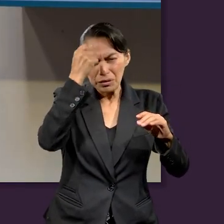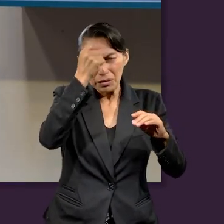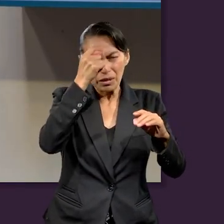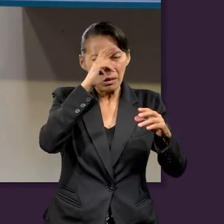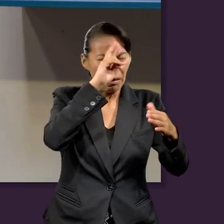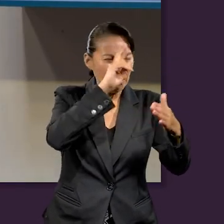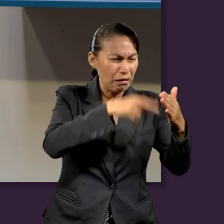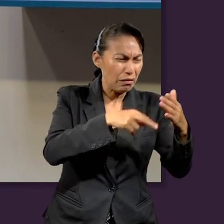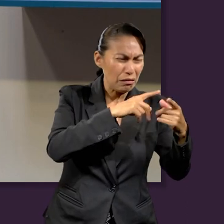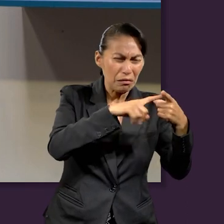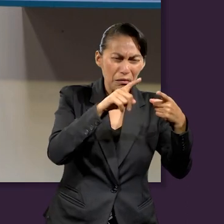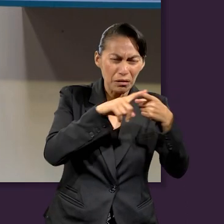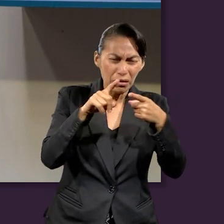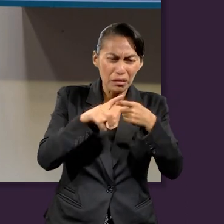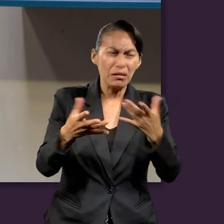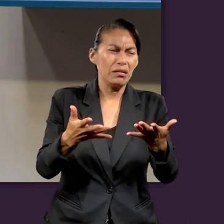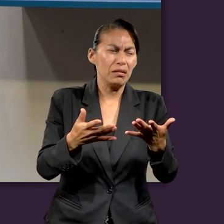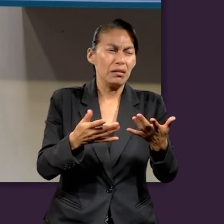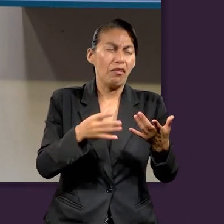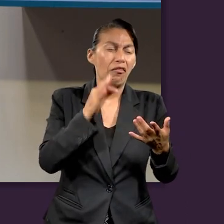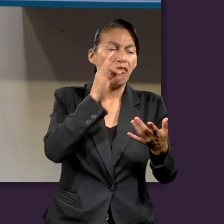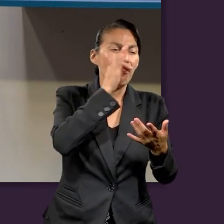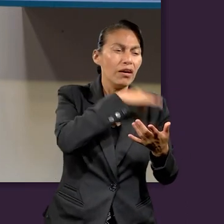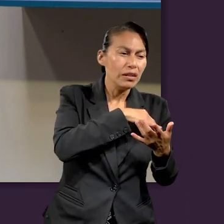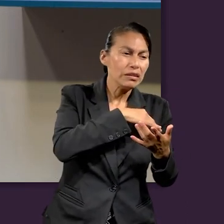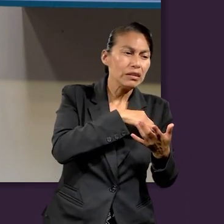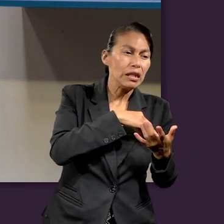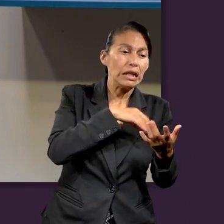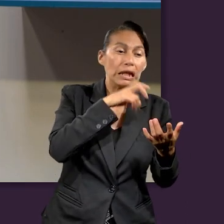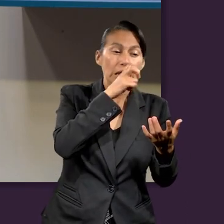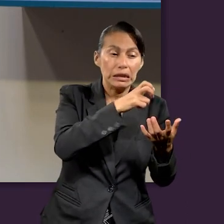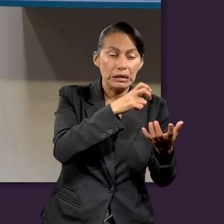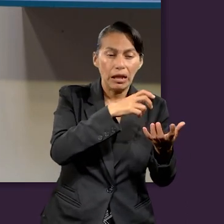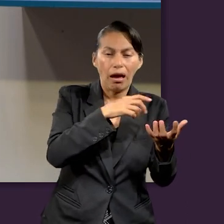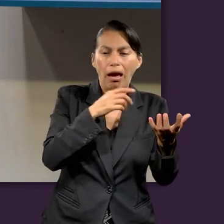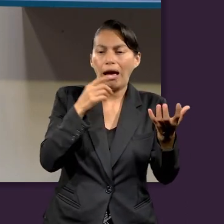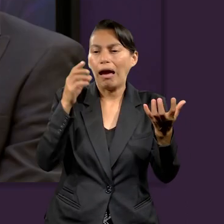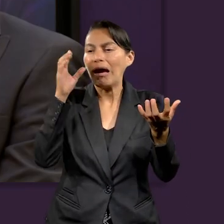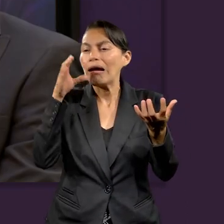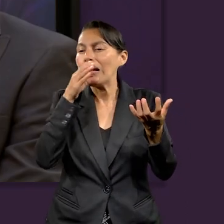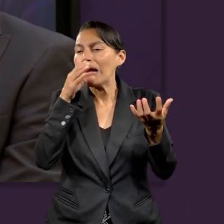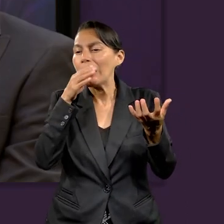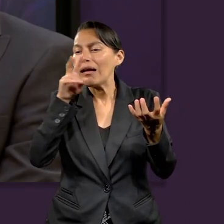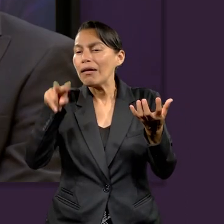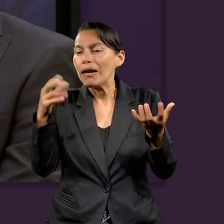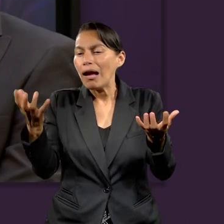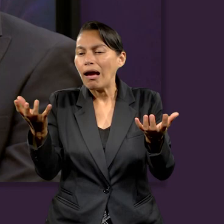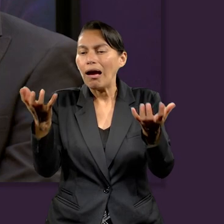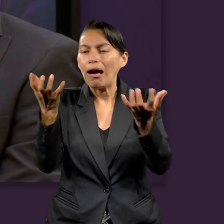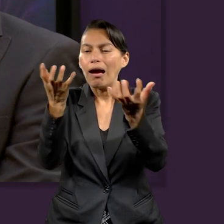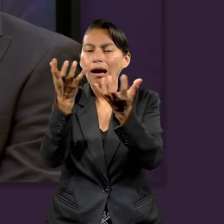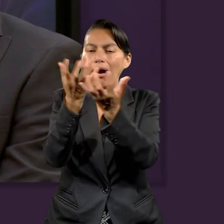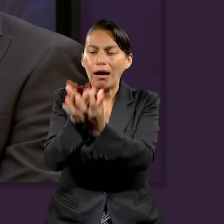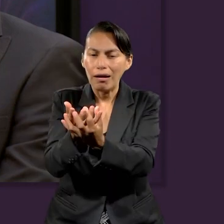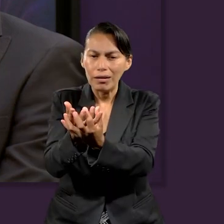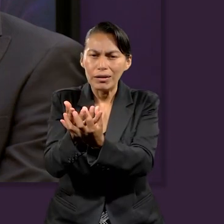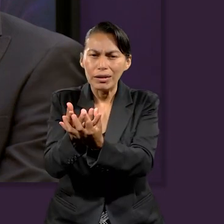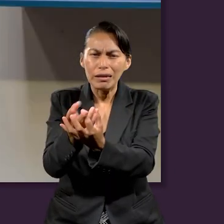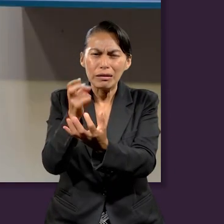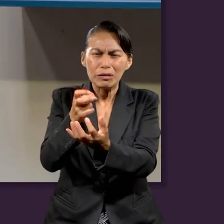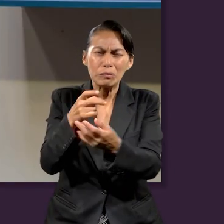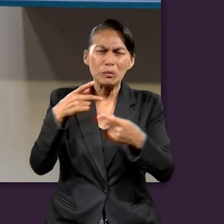enseñanzas, teorías religiosas paganas y las mezcló con el cristianismo. Y es ahí